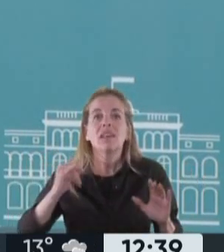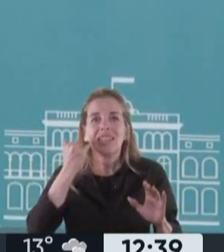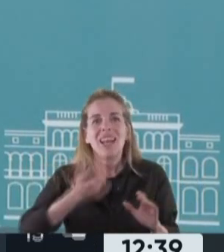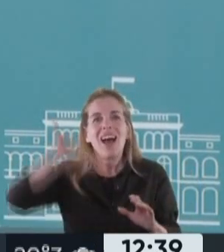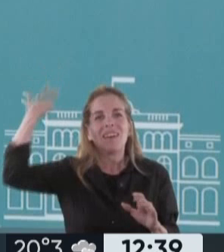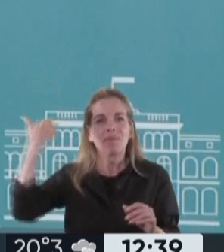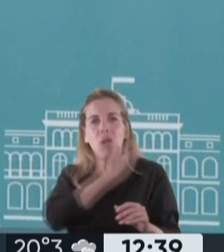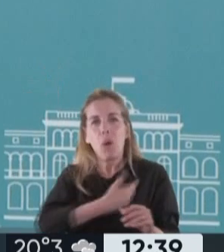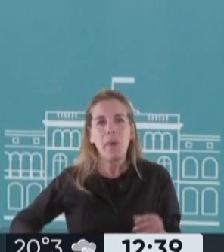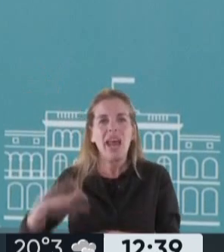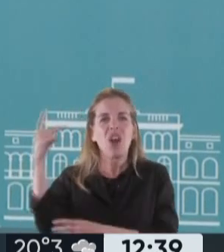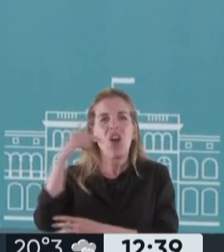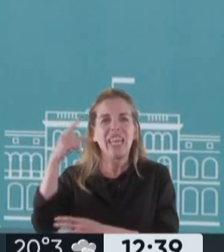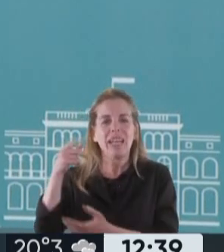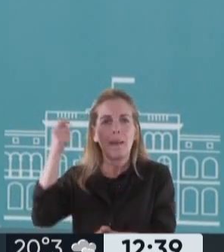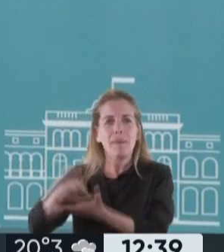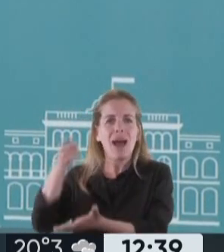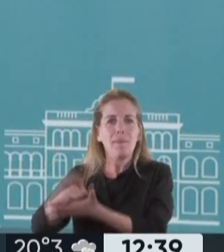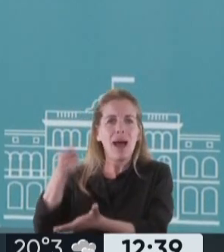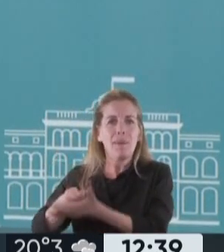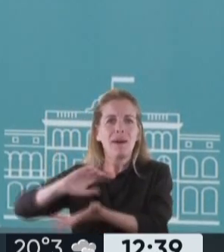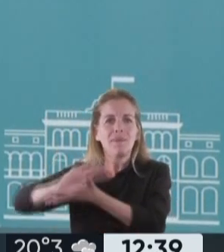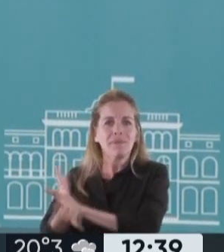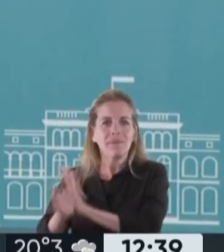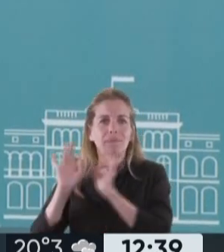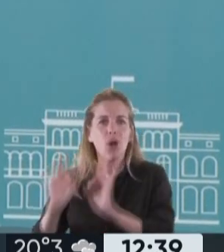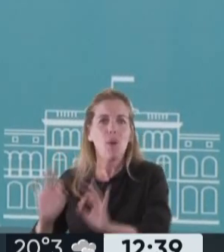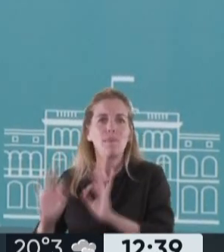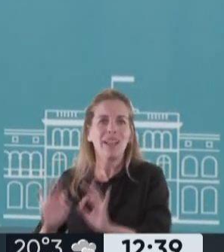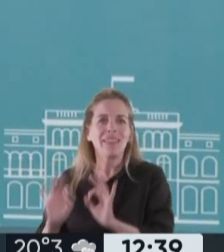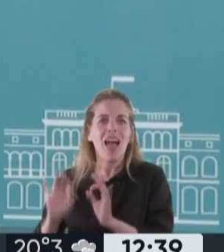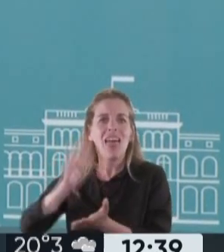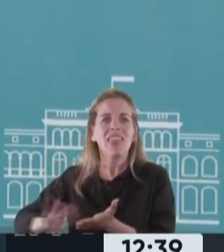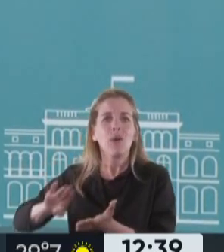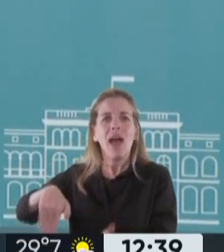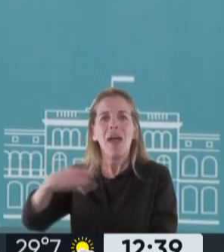la totalidad de la deuda con el Fondo Monetario Internacional.